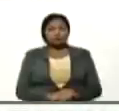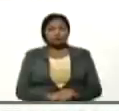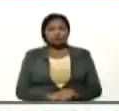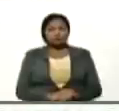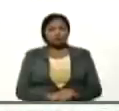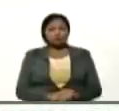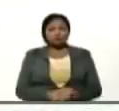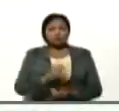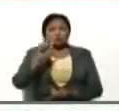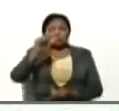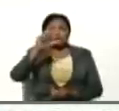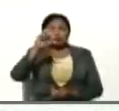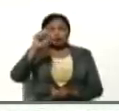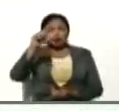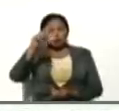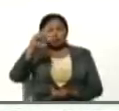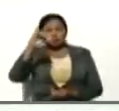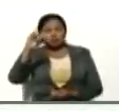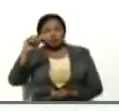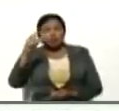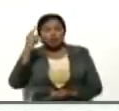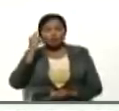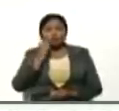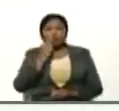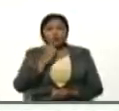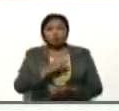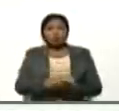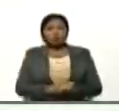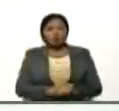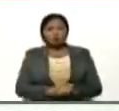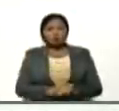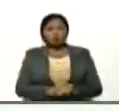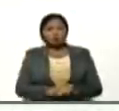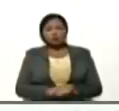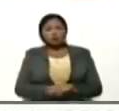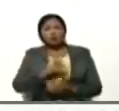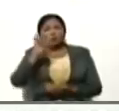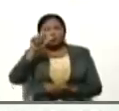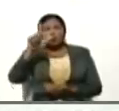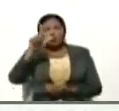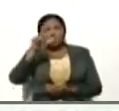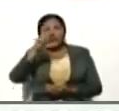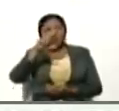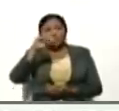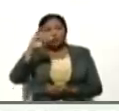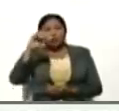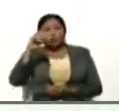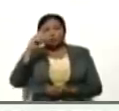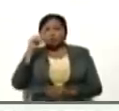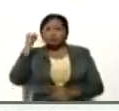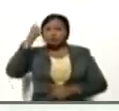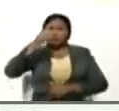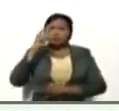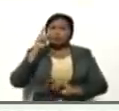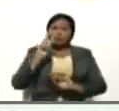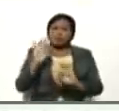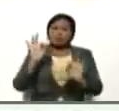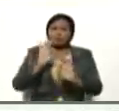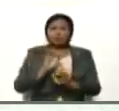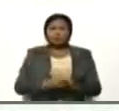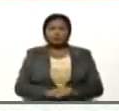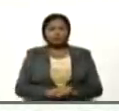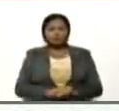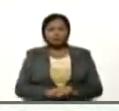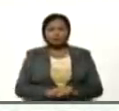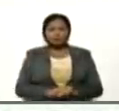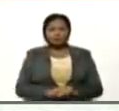Alcaldía de Bermúdez en el estado Sucre, Julio Rodríguez. Julio Rodríguez, tiempo también.